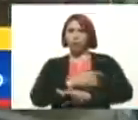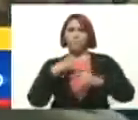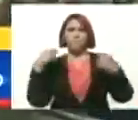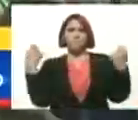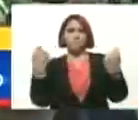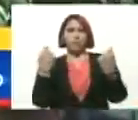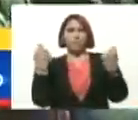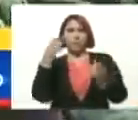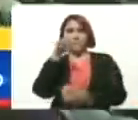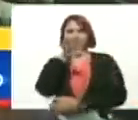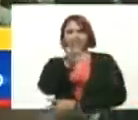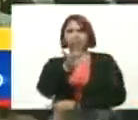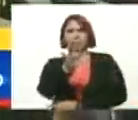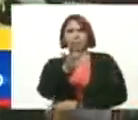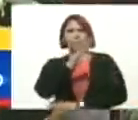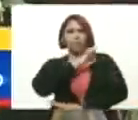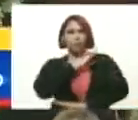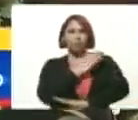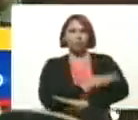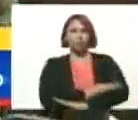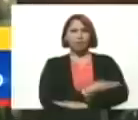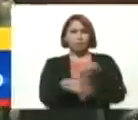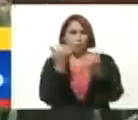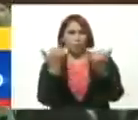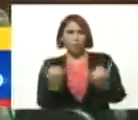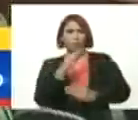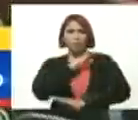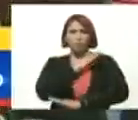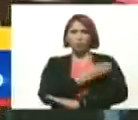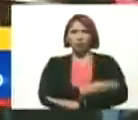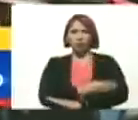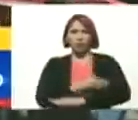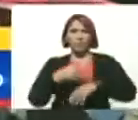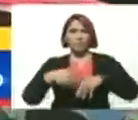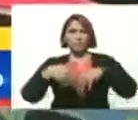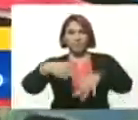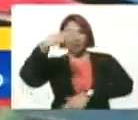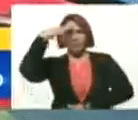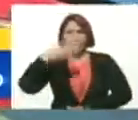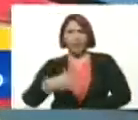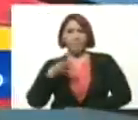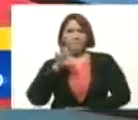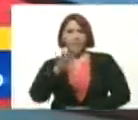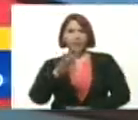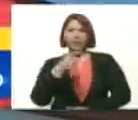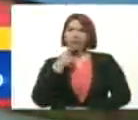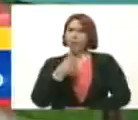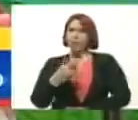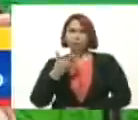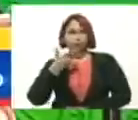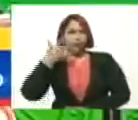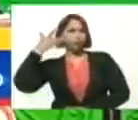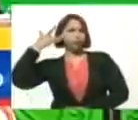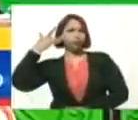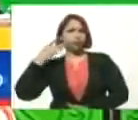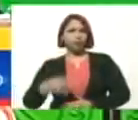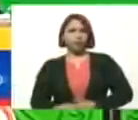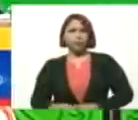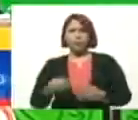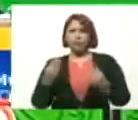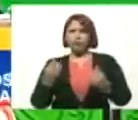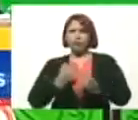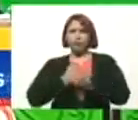nación. Fortalezcamos el poder militar de la patria. Y digamos con mucho orgullo y mucho